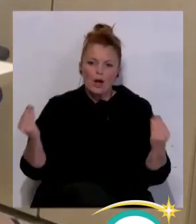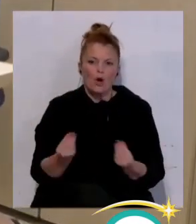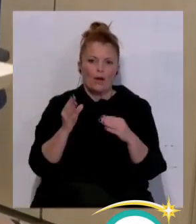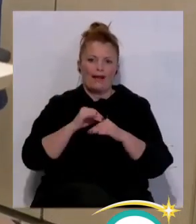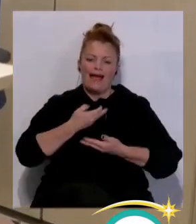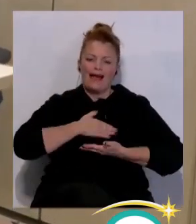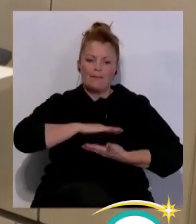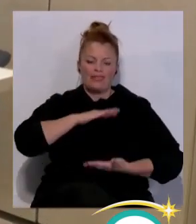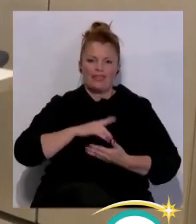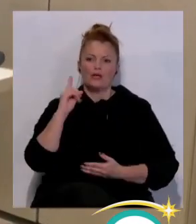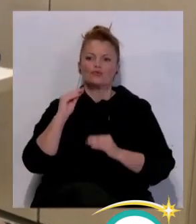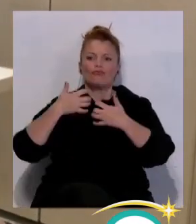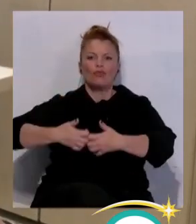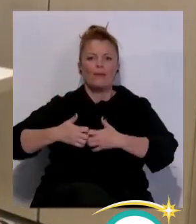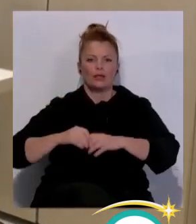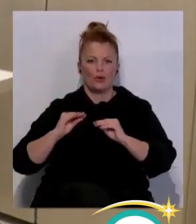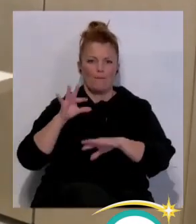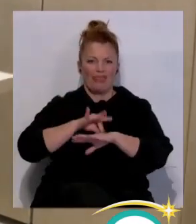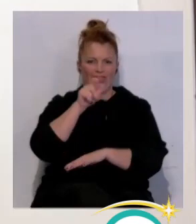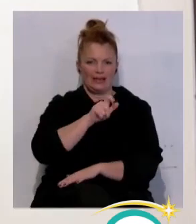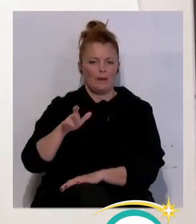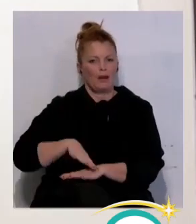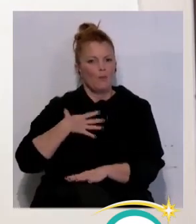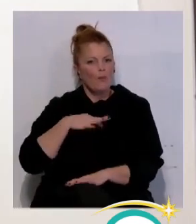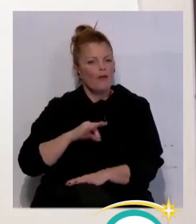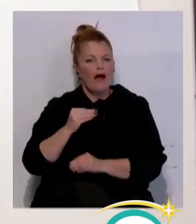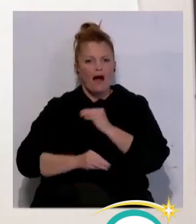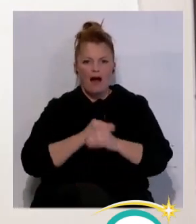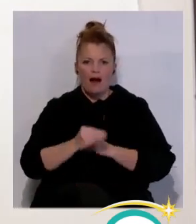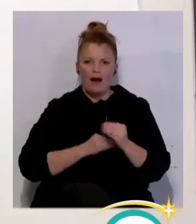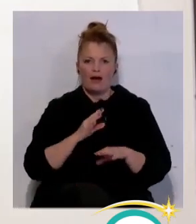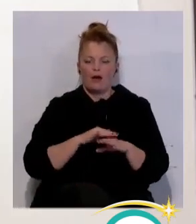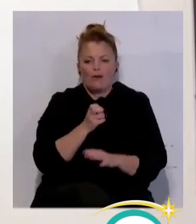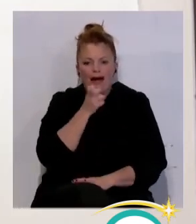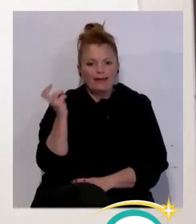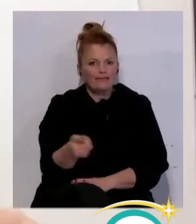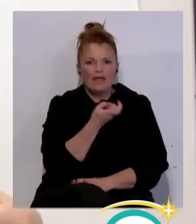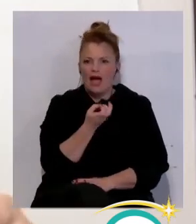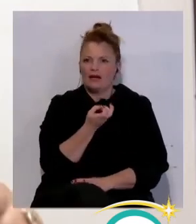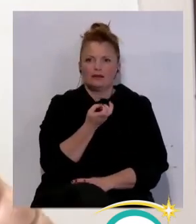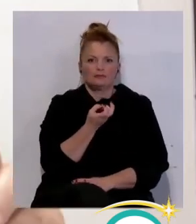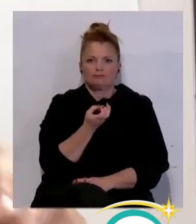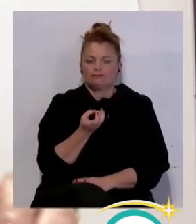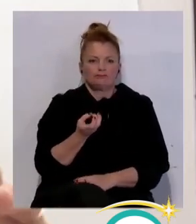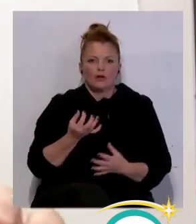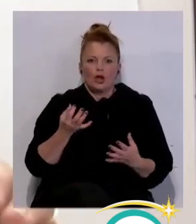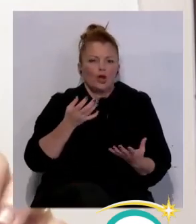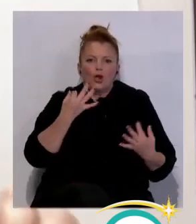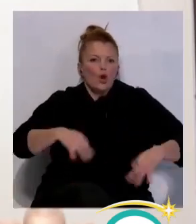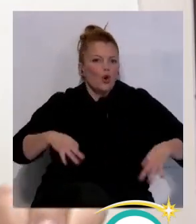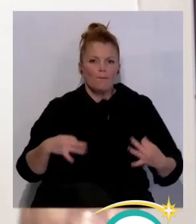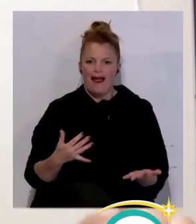de la capacidad funcional del paciente para que pueda realizar una actividad lo más normal, lo